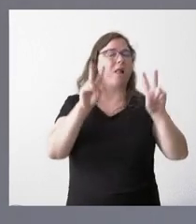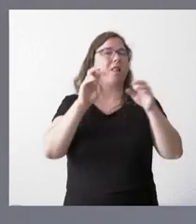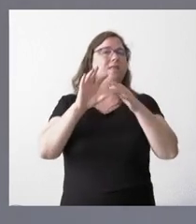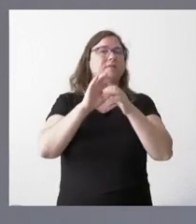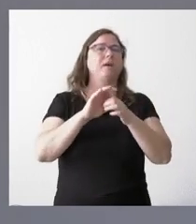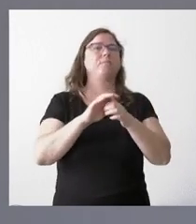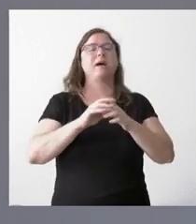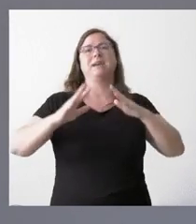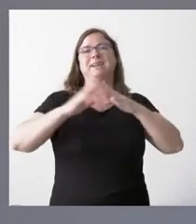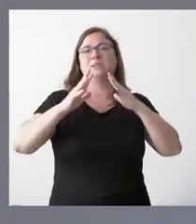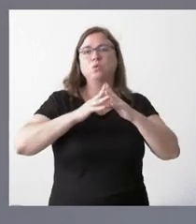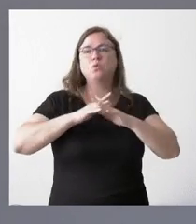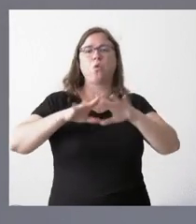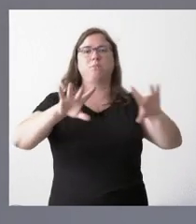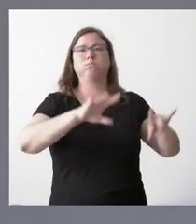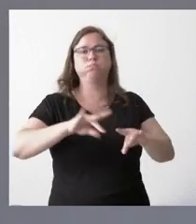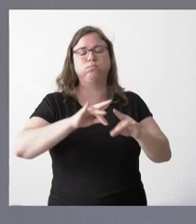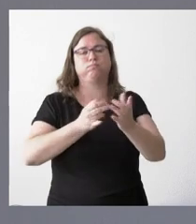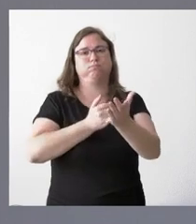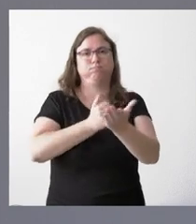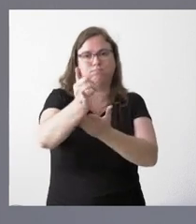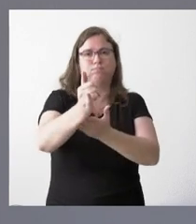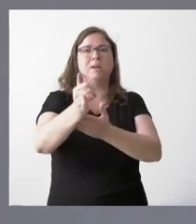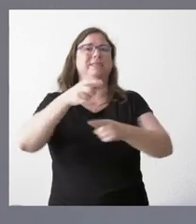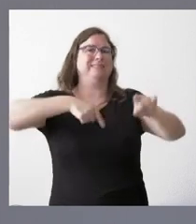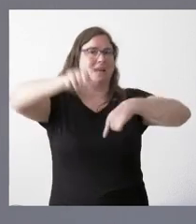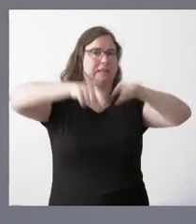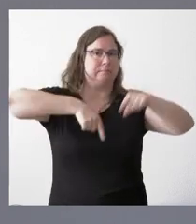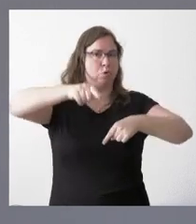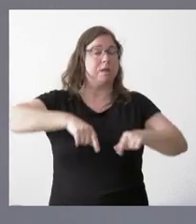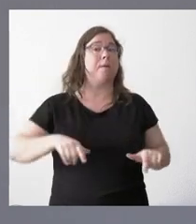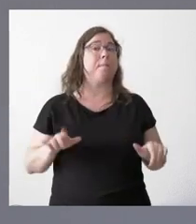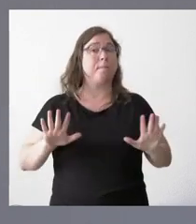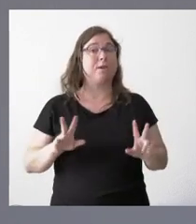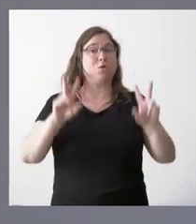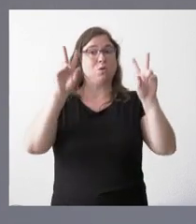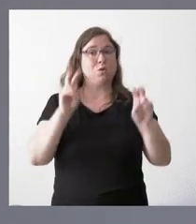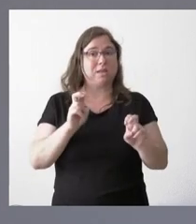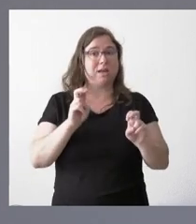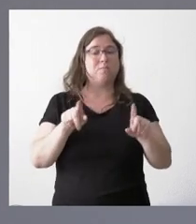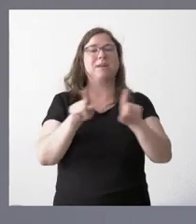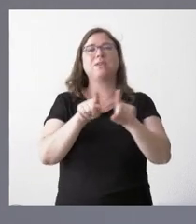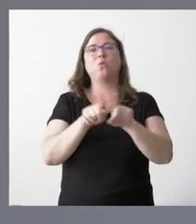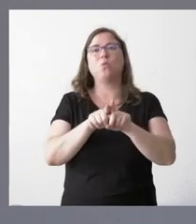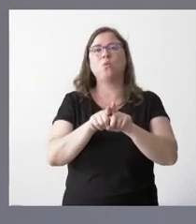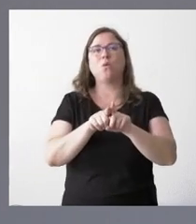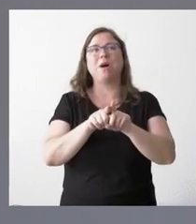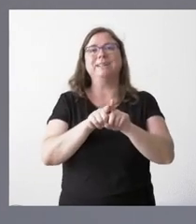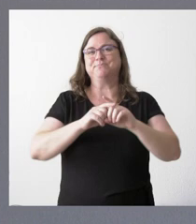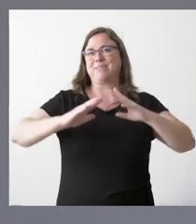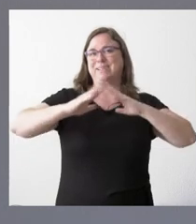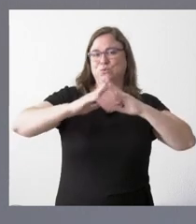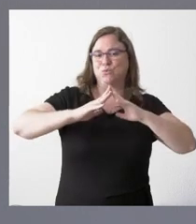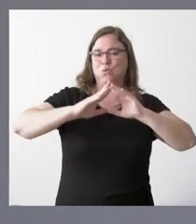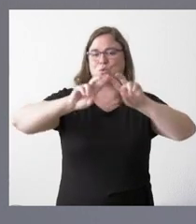con infraestructuras agrarias o infraestructuras del transporte. Pero más allá de esta cuestión de reponer las infraestructuras